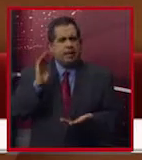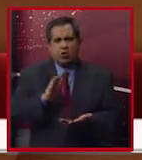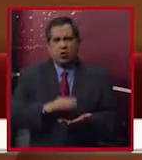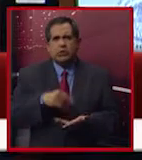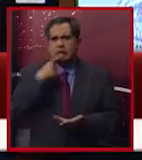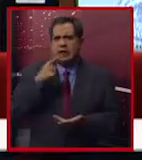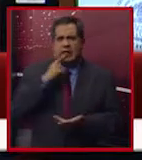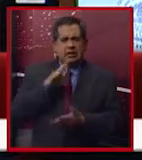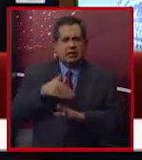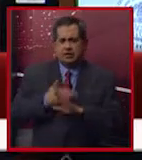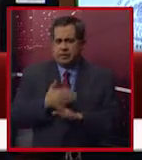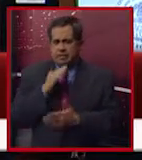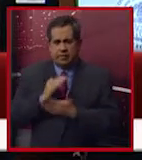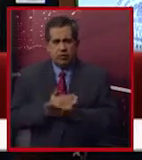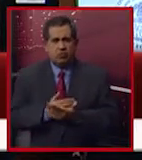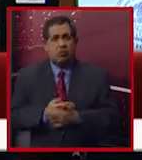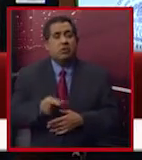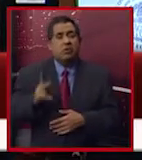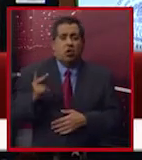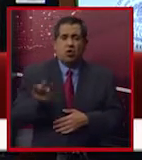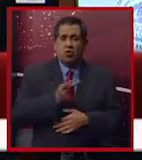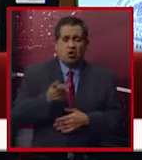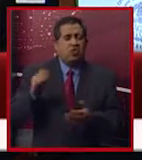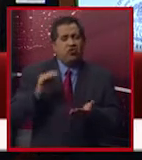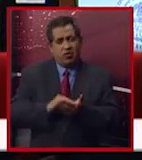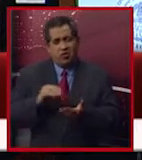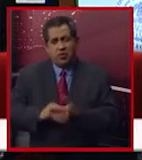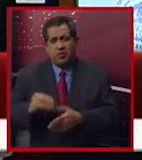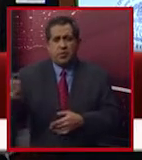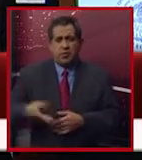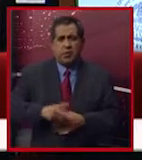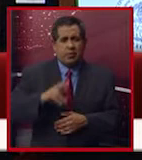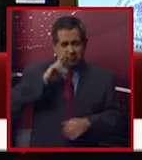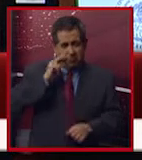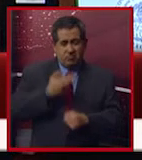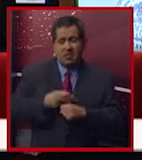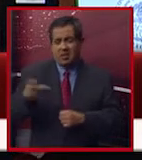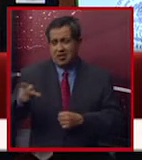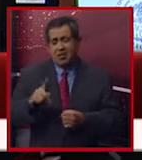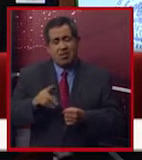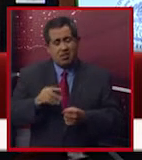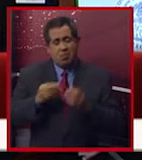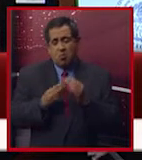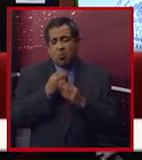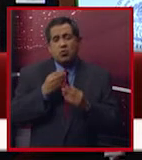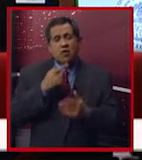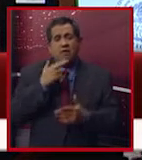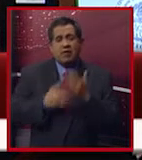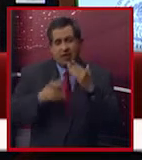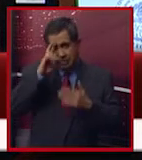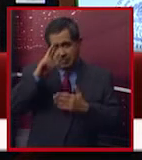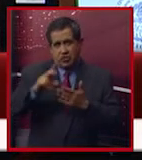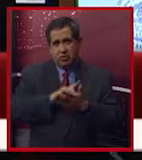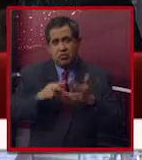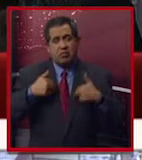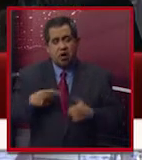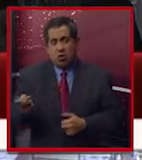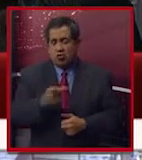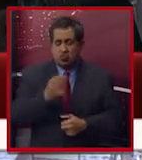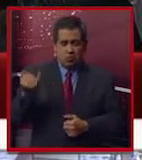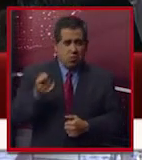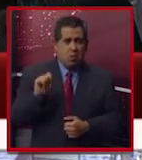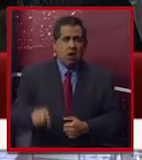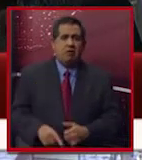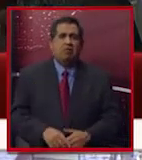con 2016, ambas instancias continúan siendo señaladas como responsables de presuntas violaciones a los derechos humanos. Debido a